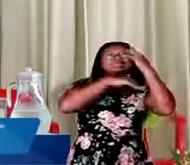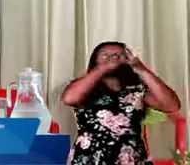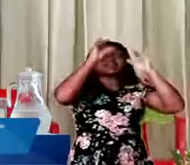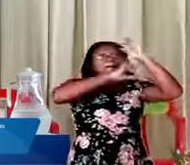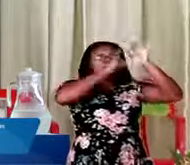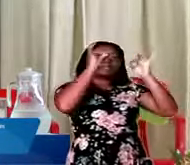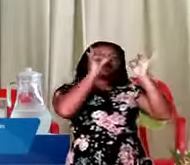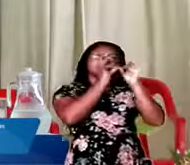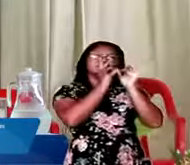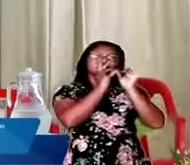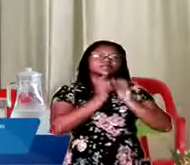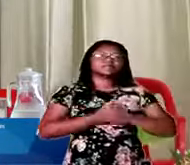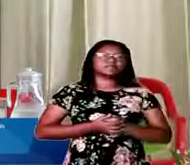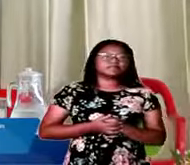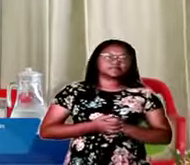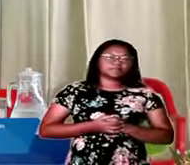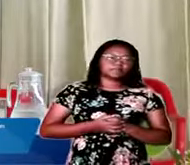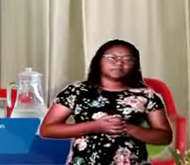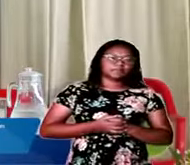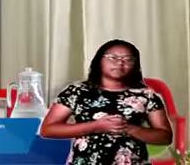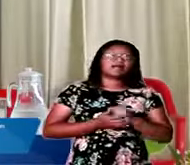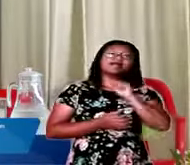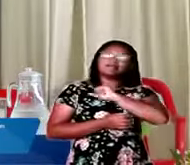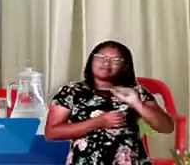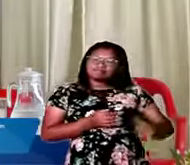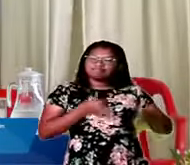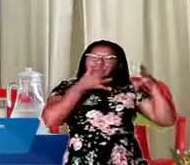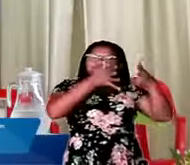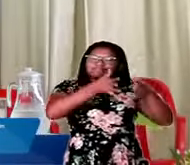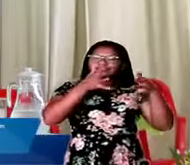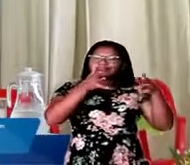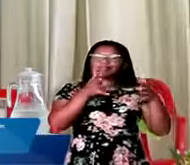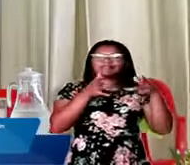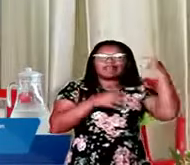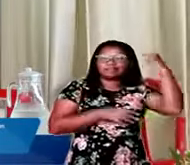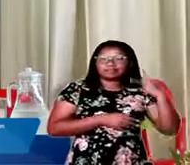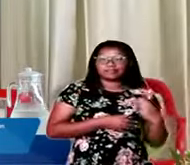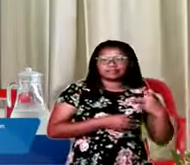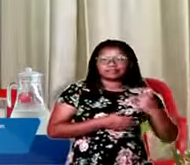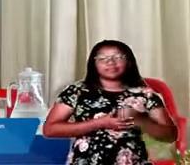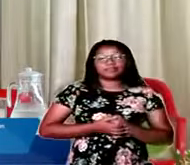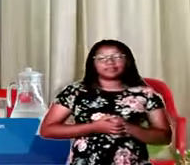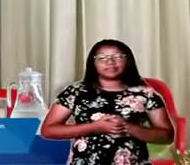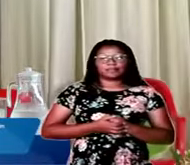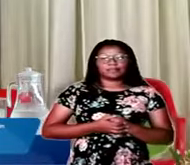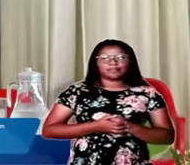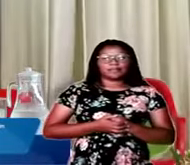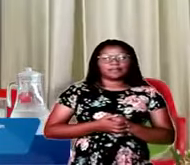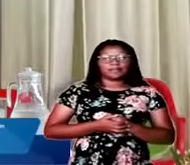perfecto. Así que el Señor enseñó por medio de esta parábola